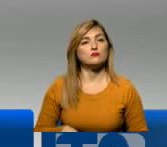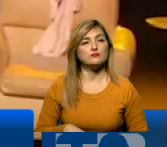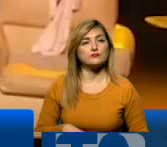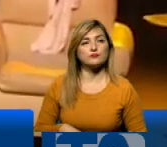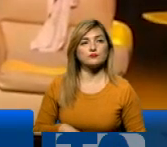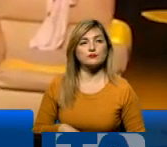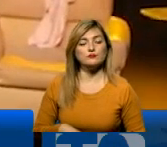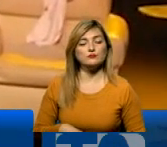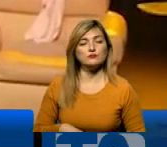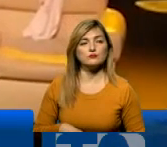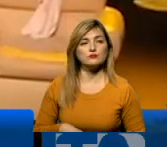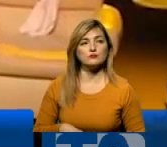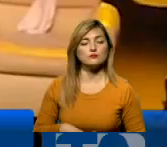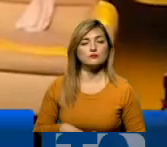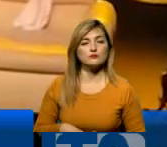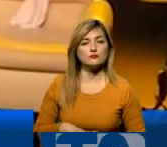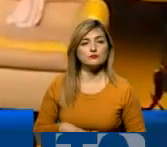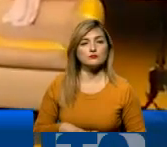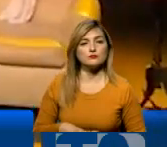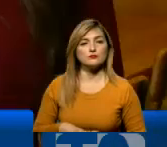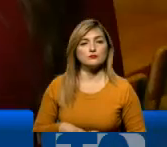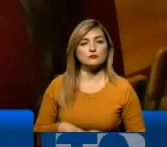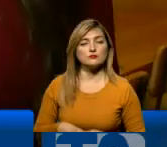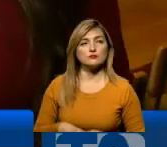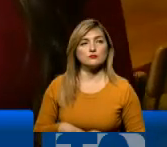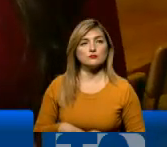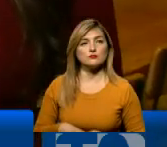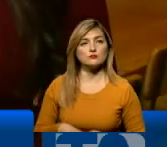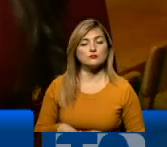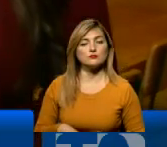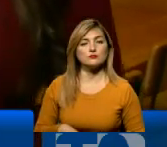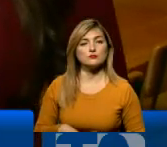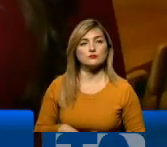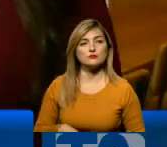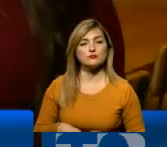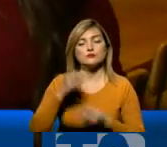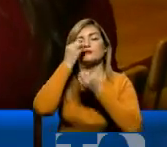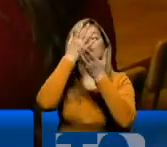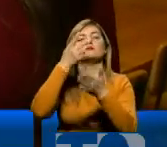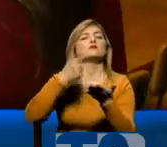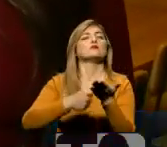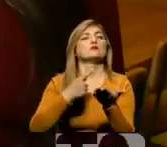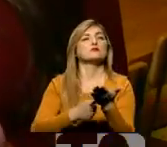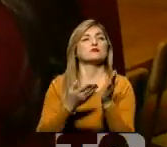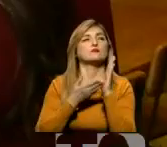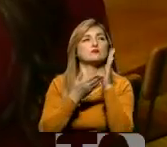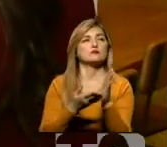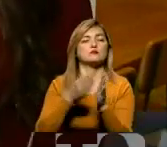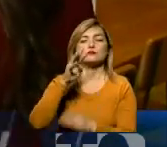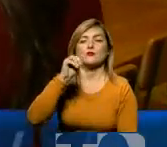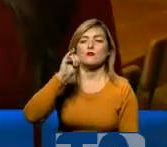www.casatoledo.com.es. En Quito, Angie Torres, 24 horas. Y bueno, ahora sí vamos a contarles de qué se trata esta modalidad